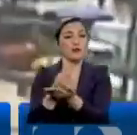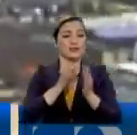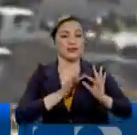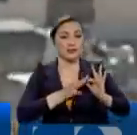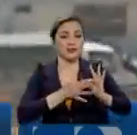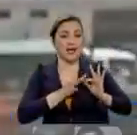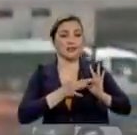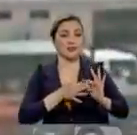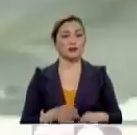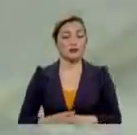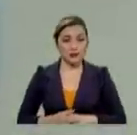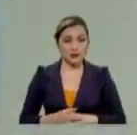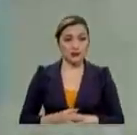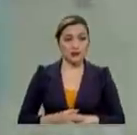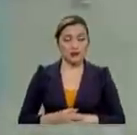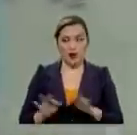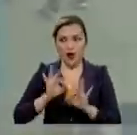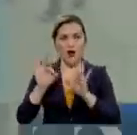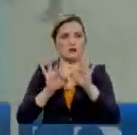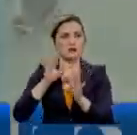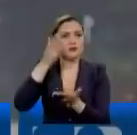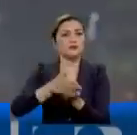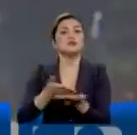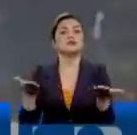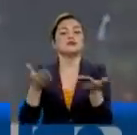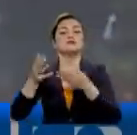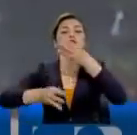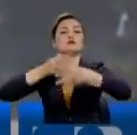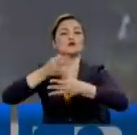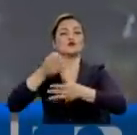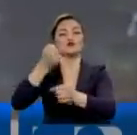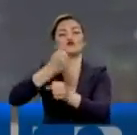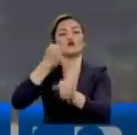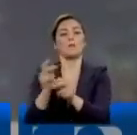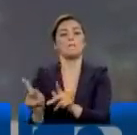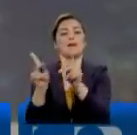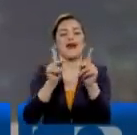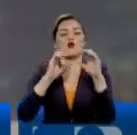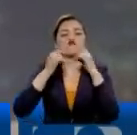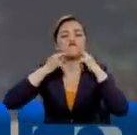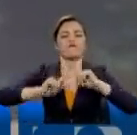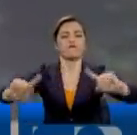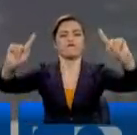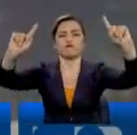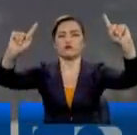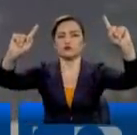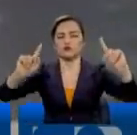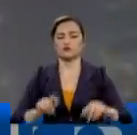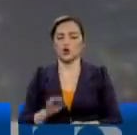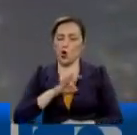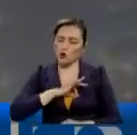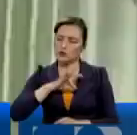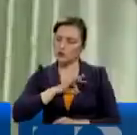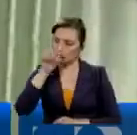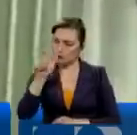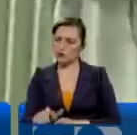Calderón. Para evitar un posible rebrote, como ha sucedido en otras partes del mundo, ya se trabaja en un plan de comunicación que busca crear